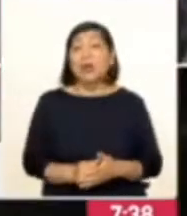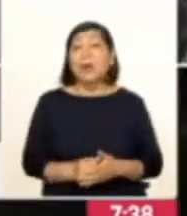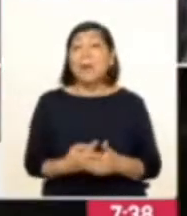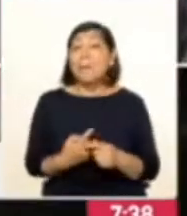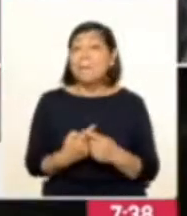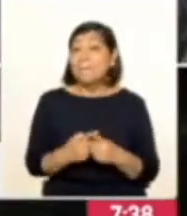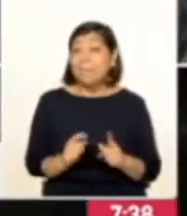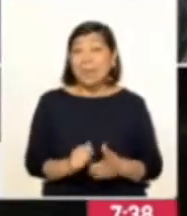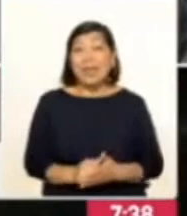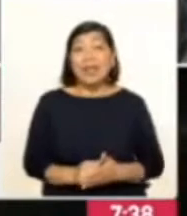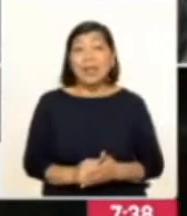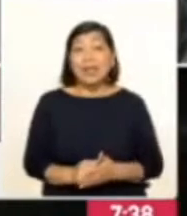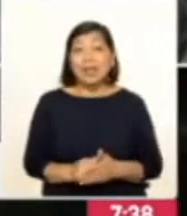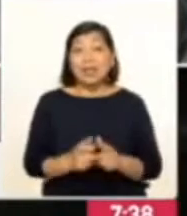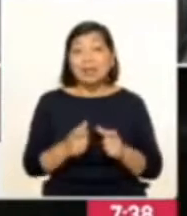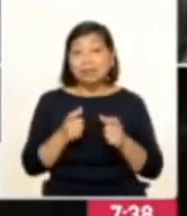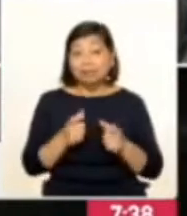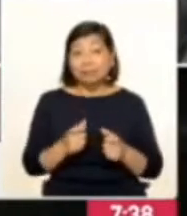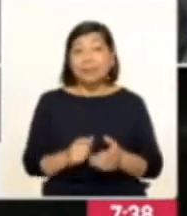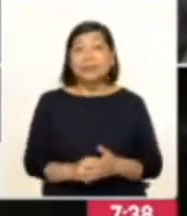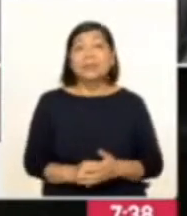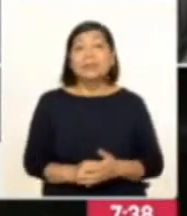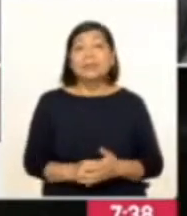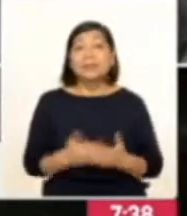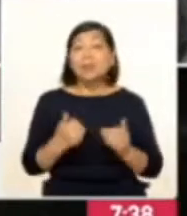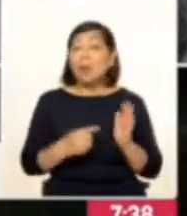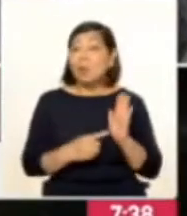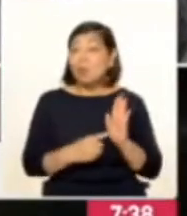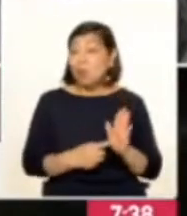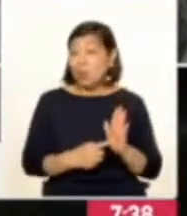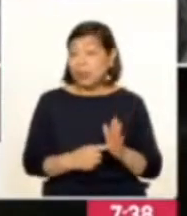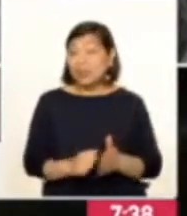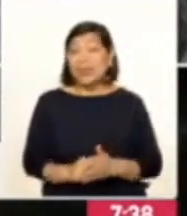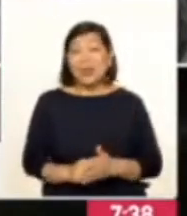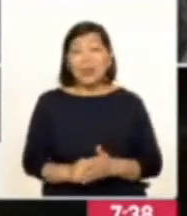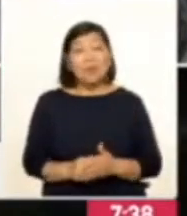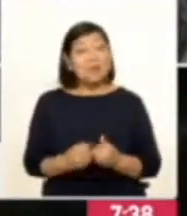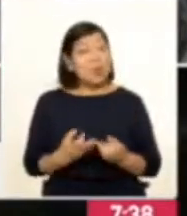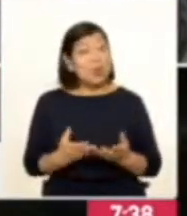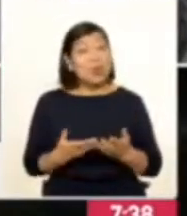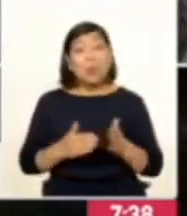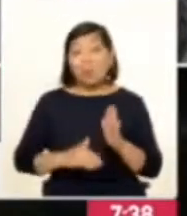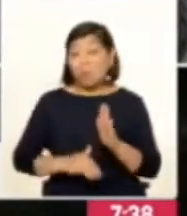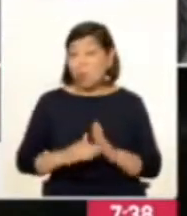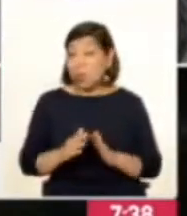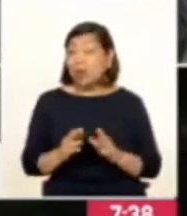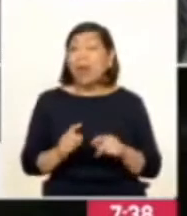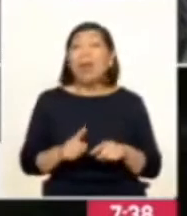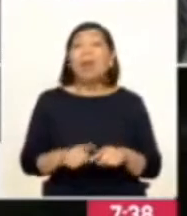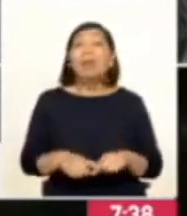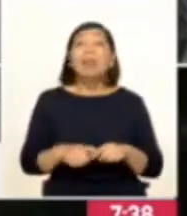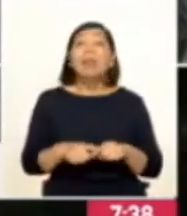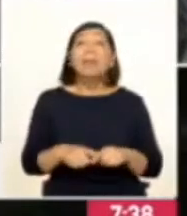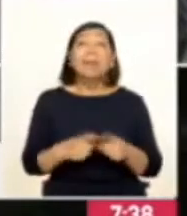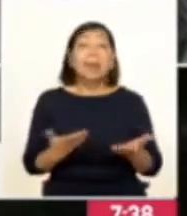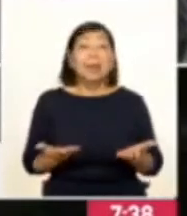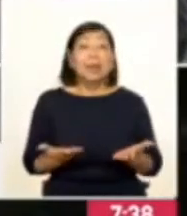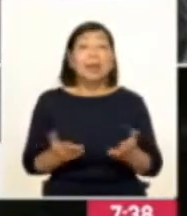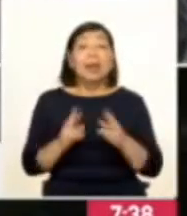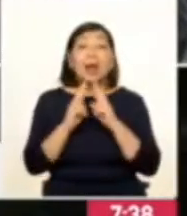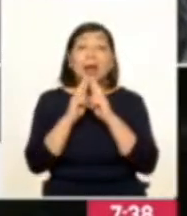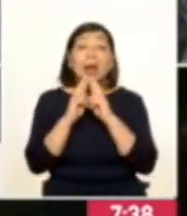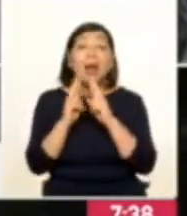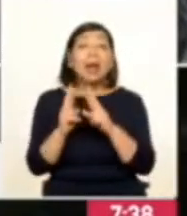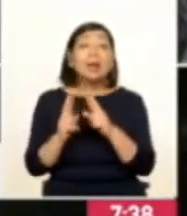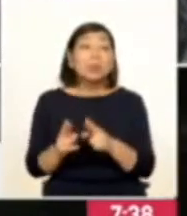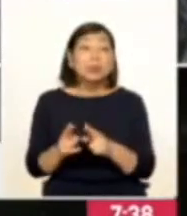sin embargo el control concurrente que funciona está demostrado empíricamente que es muy exitoso depende de la capacidad de respuesta